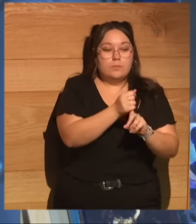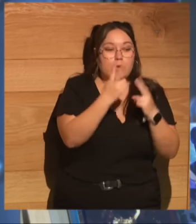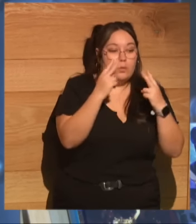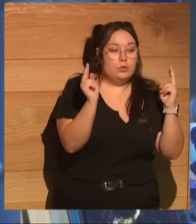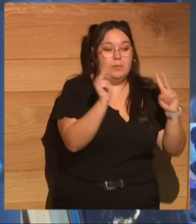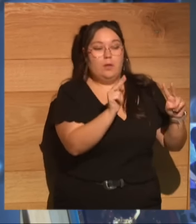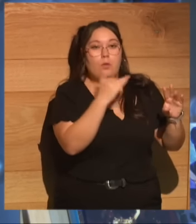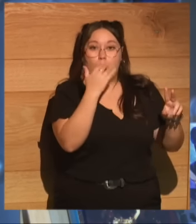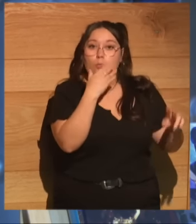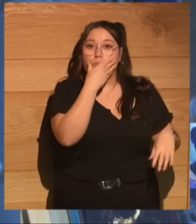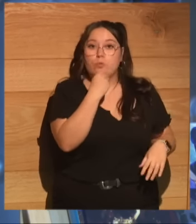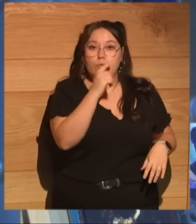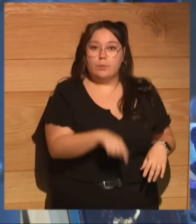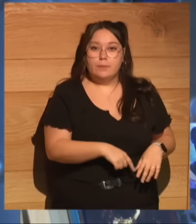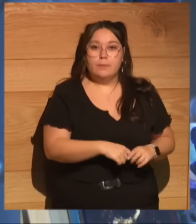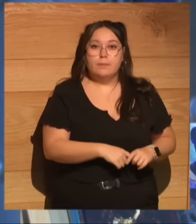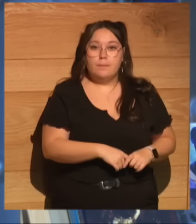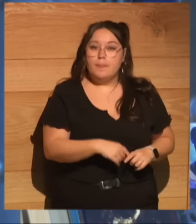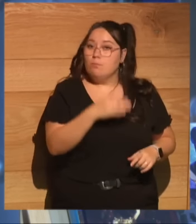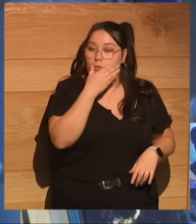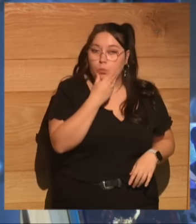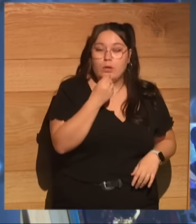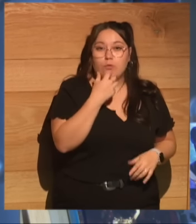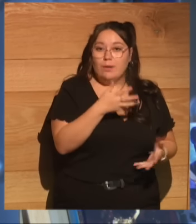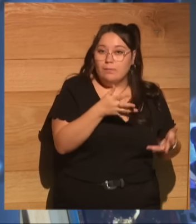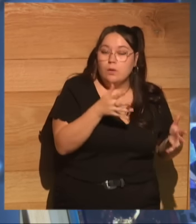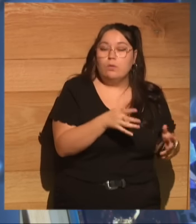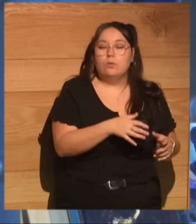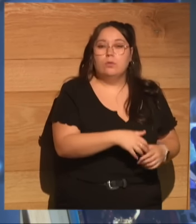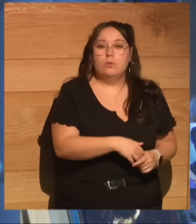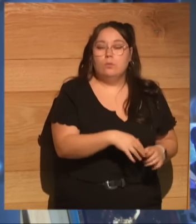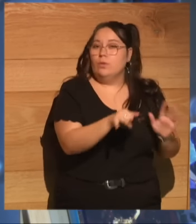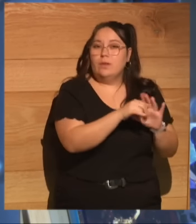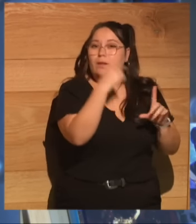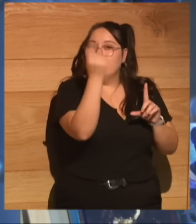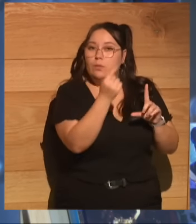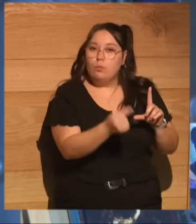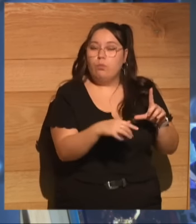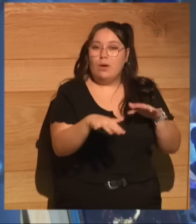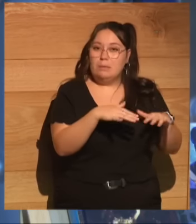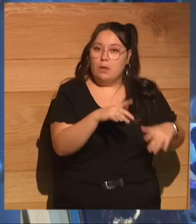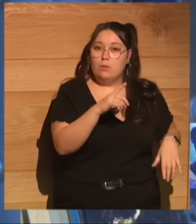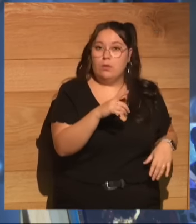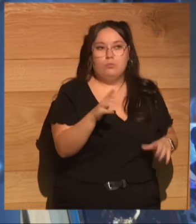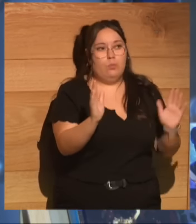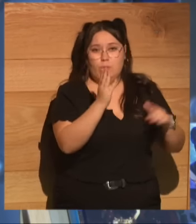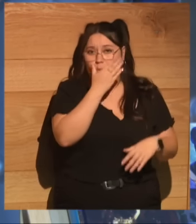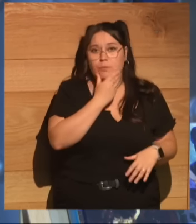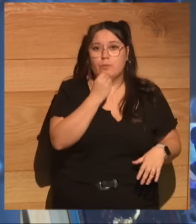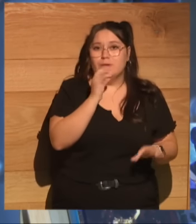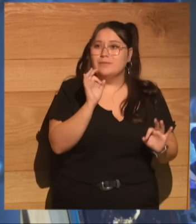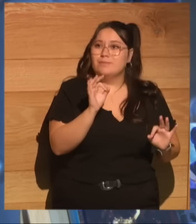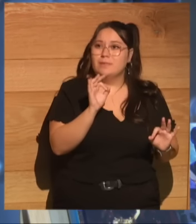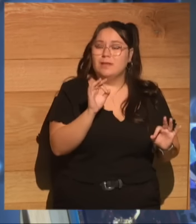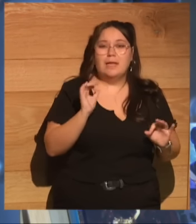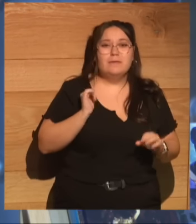es algo muy encantador, muy bonito, muy cercano al dibujo animado una vez más. Hay un momento precioso